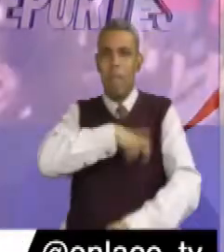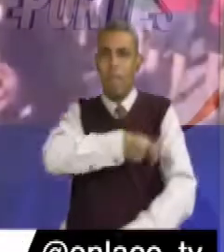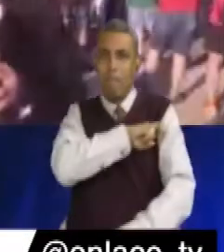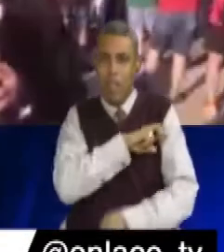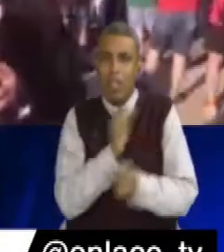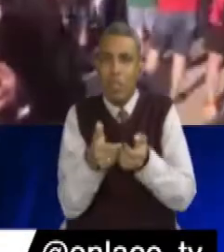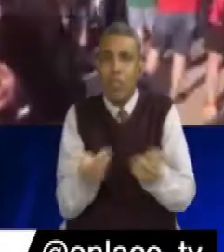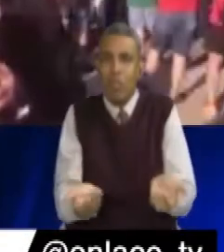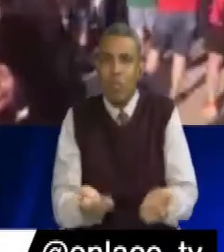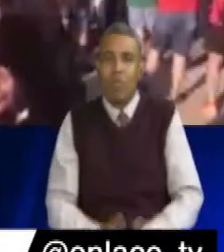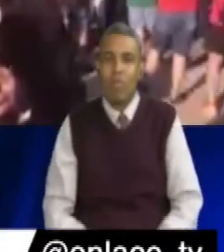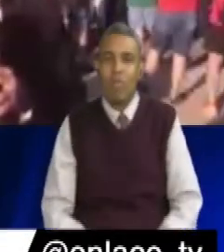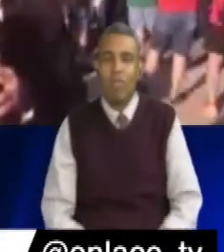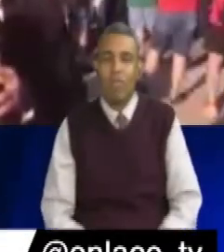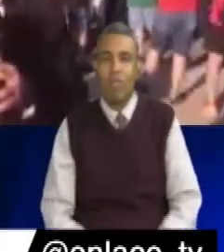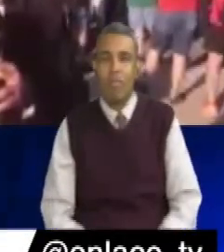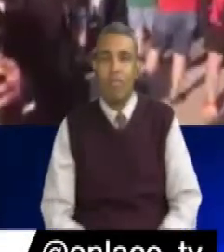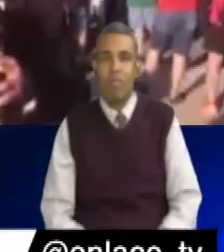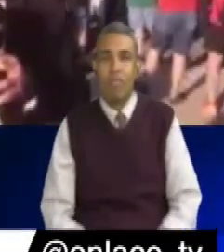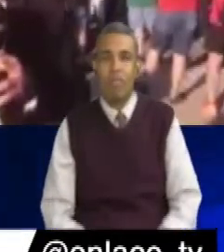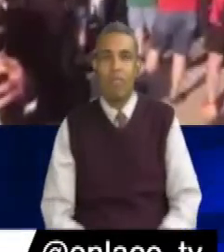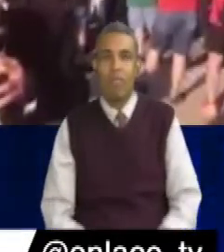tardes.